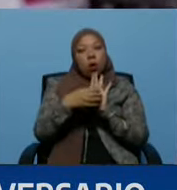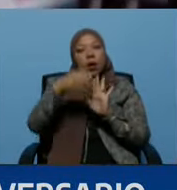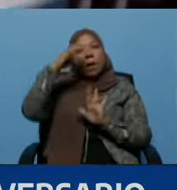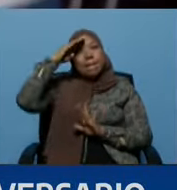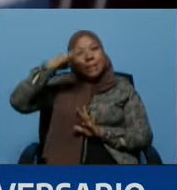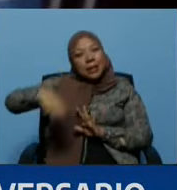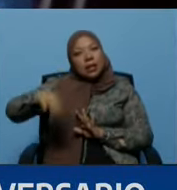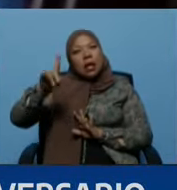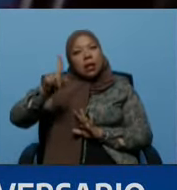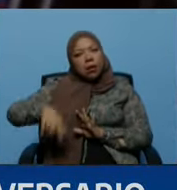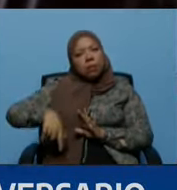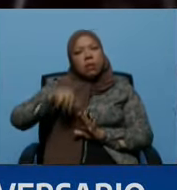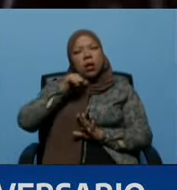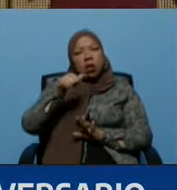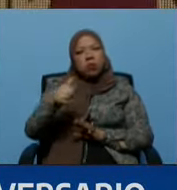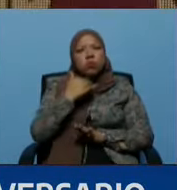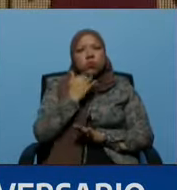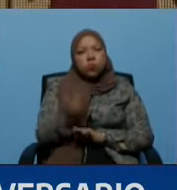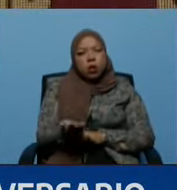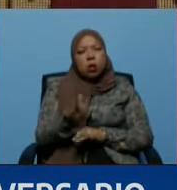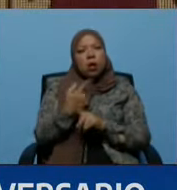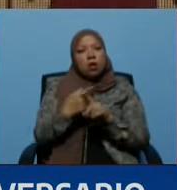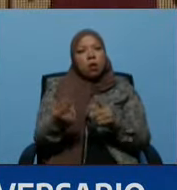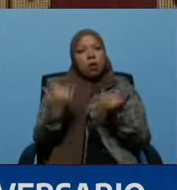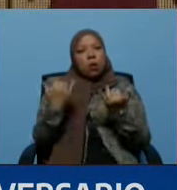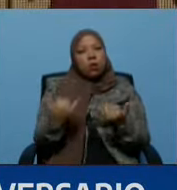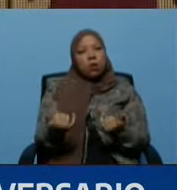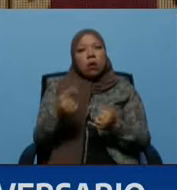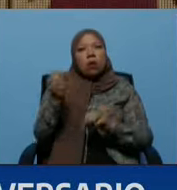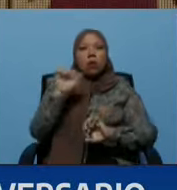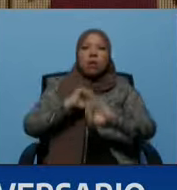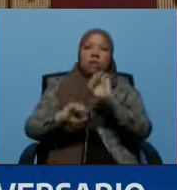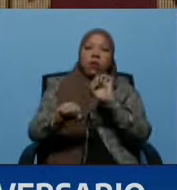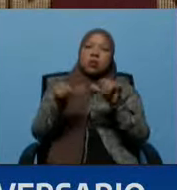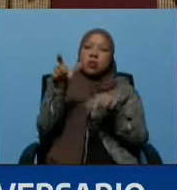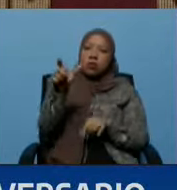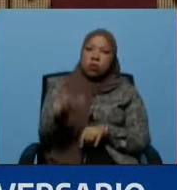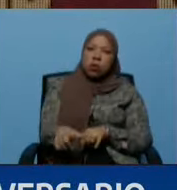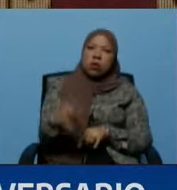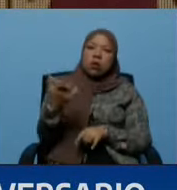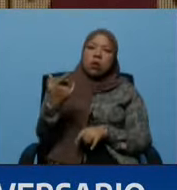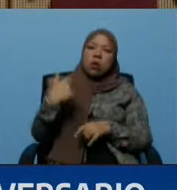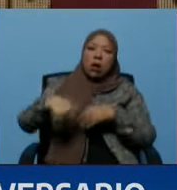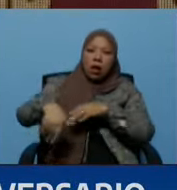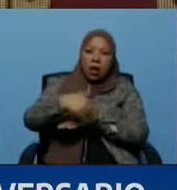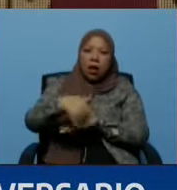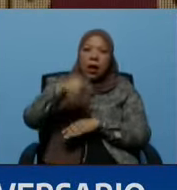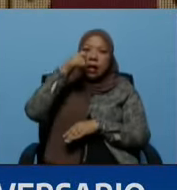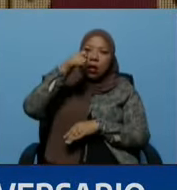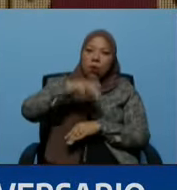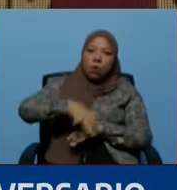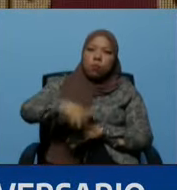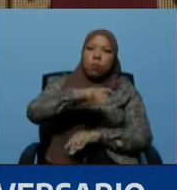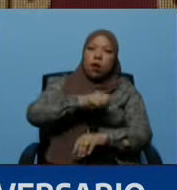militar venezolano. Pero resulta que la mayor defensa de ustedes es estar en las calles con el pueblo.